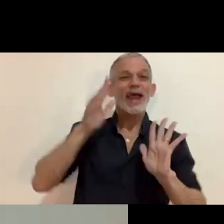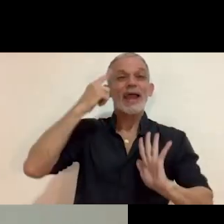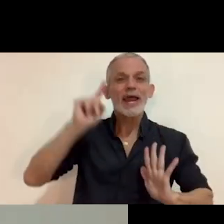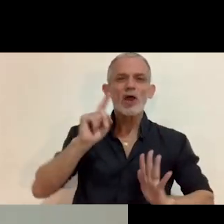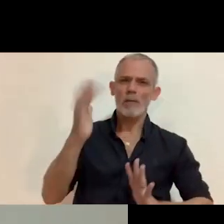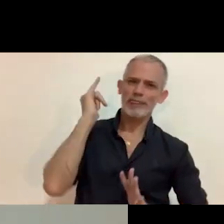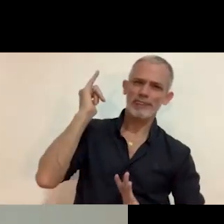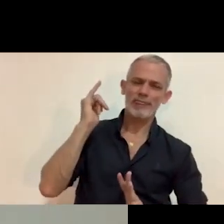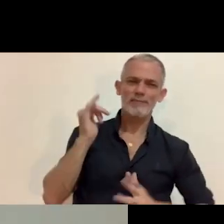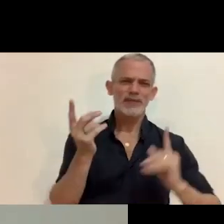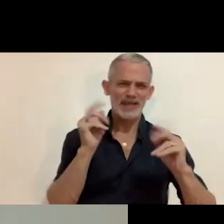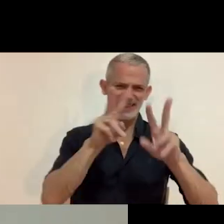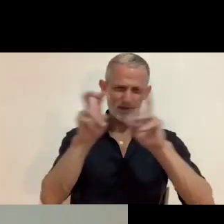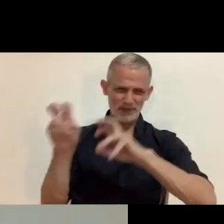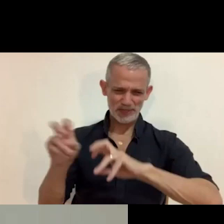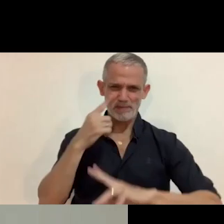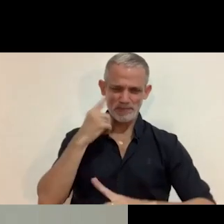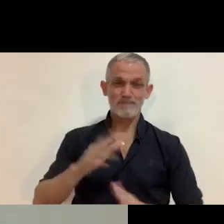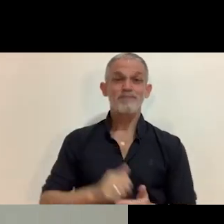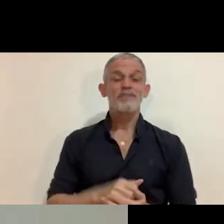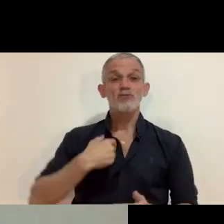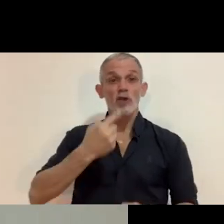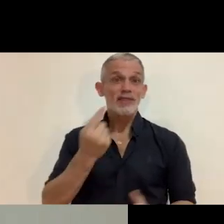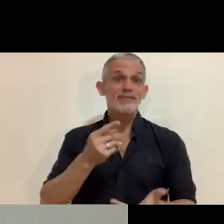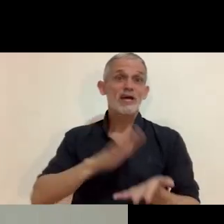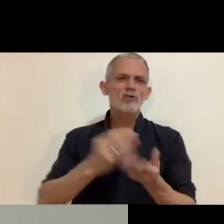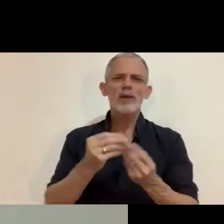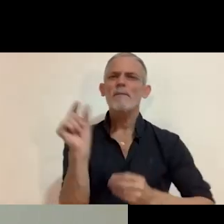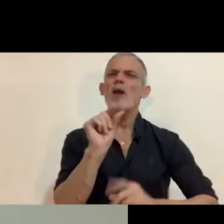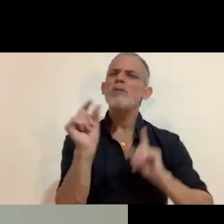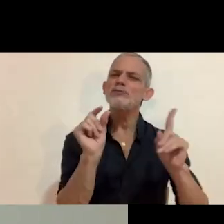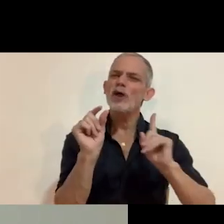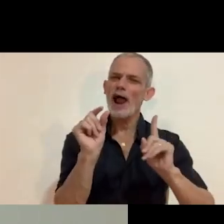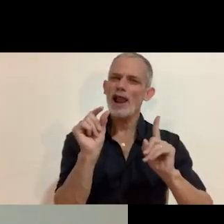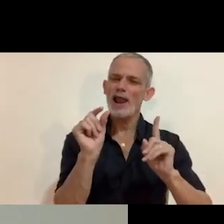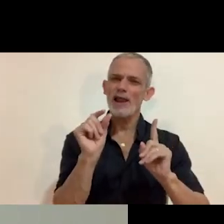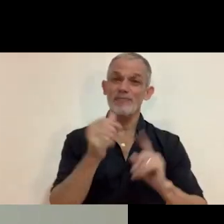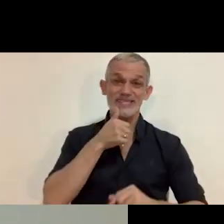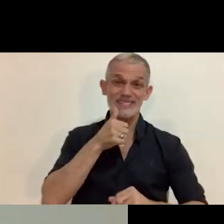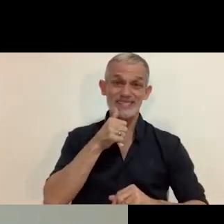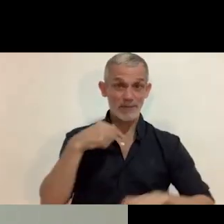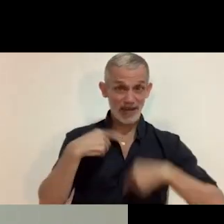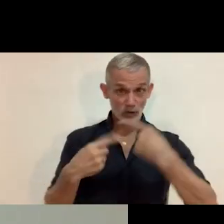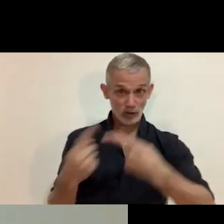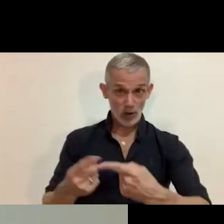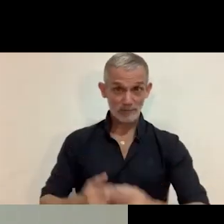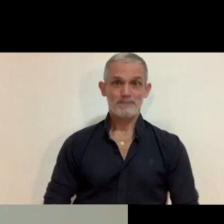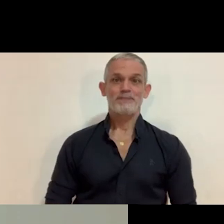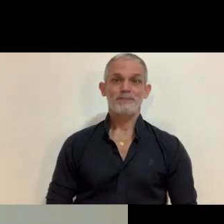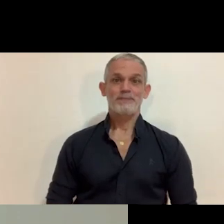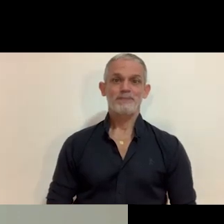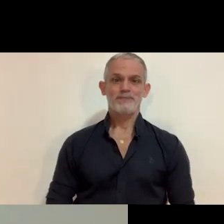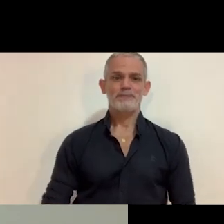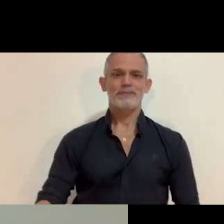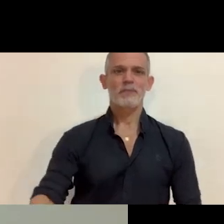son unas cuestiones. Esto que les decía del grado provisional del conocimiento, llevó a que hace